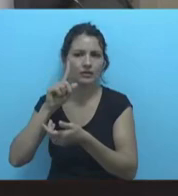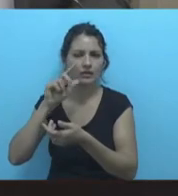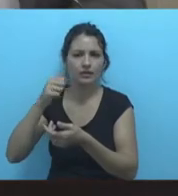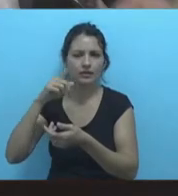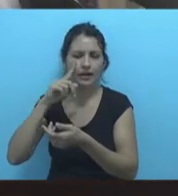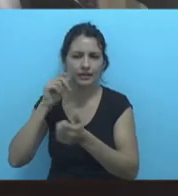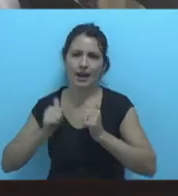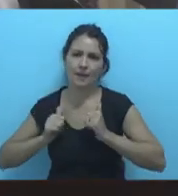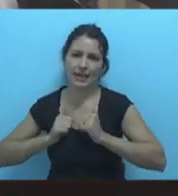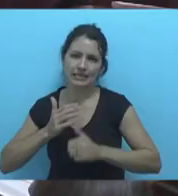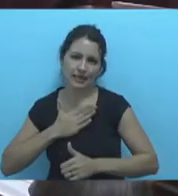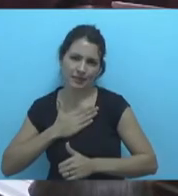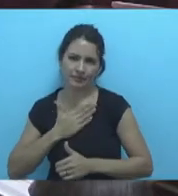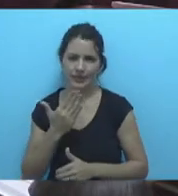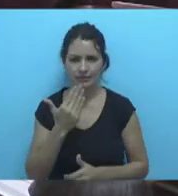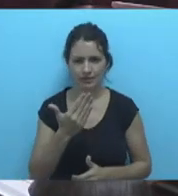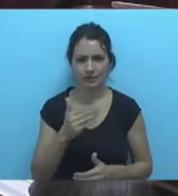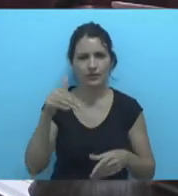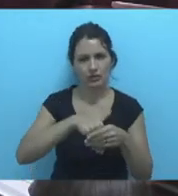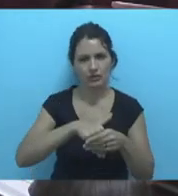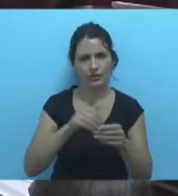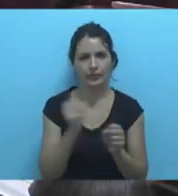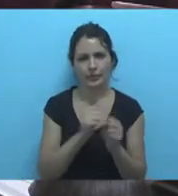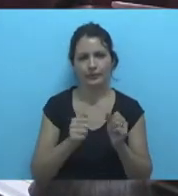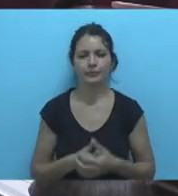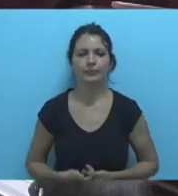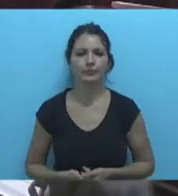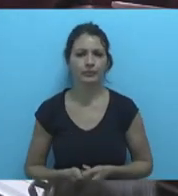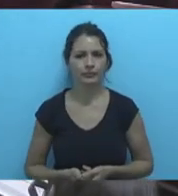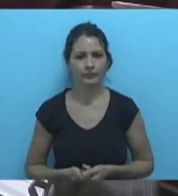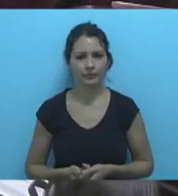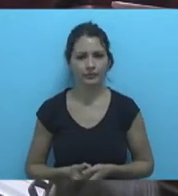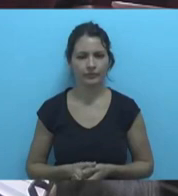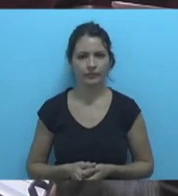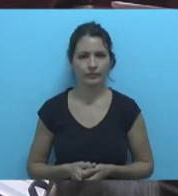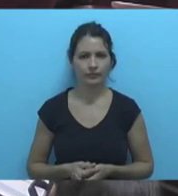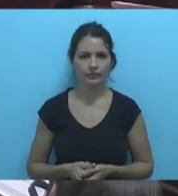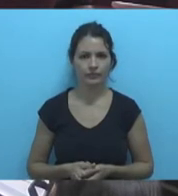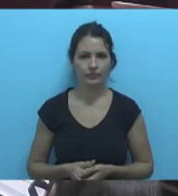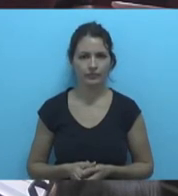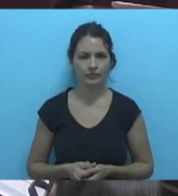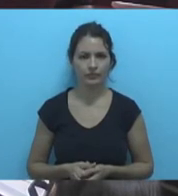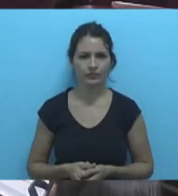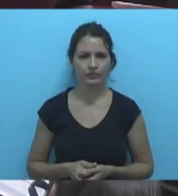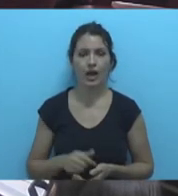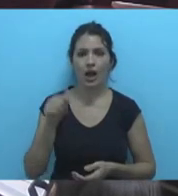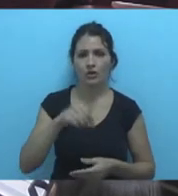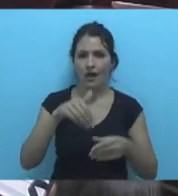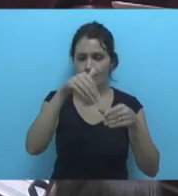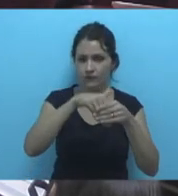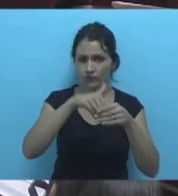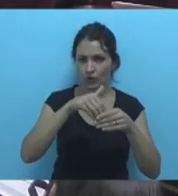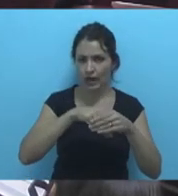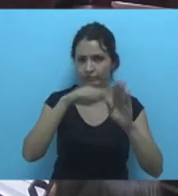en consideración. ¿Se aprueba? A continuación, vamos a tratar las preferencias acordadas